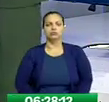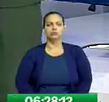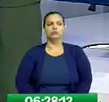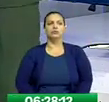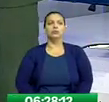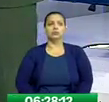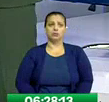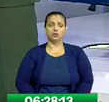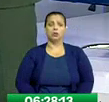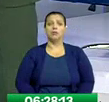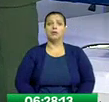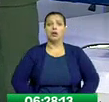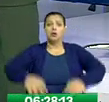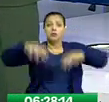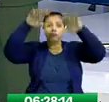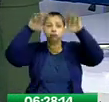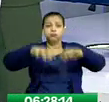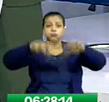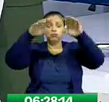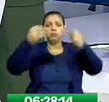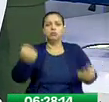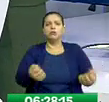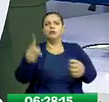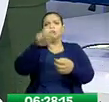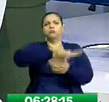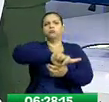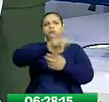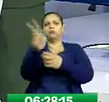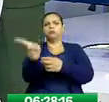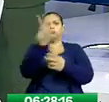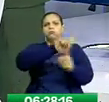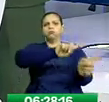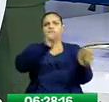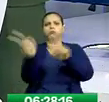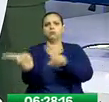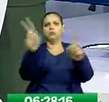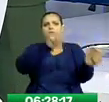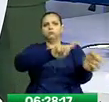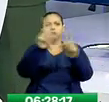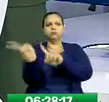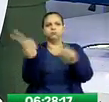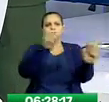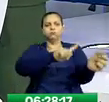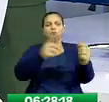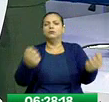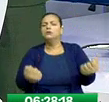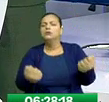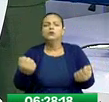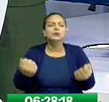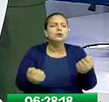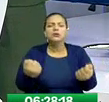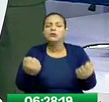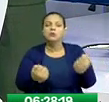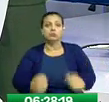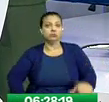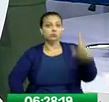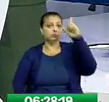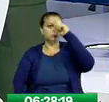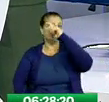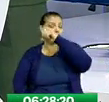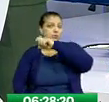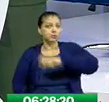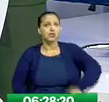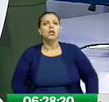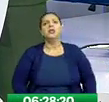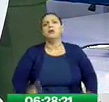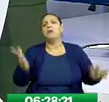al no se ve, al difícil. No se lo ve porque la lluvia. Y encima andan de negro, así como este señor. Ajá. Negros, no se los ve. No, pero... Entonces